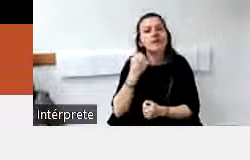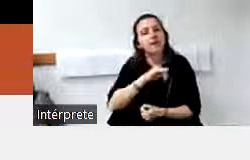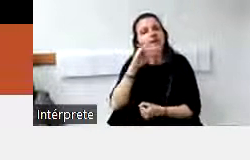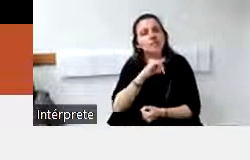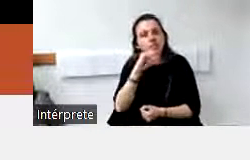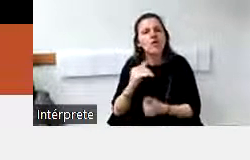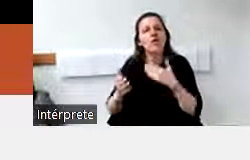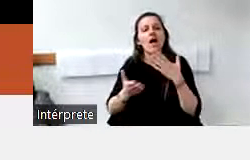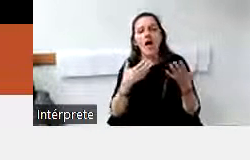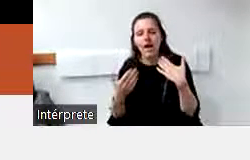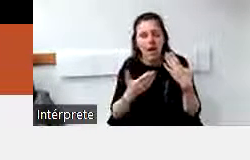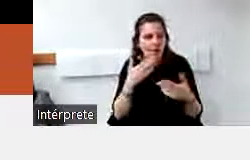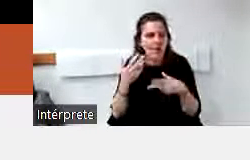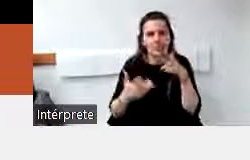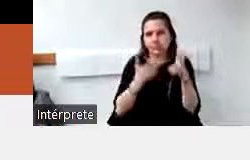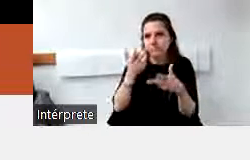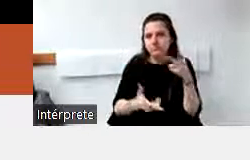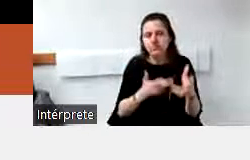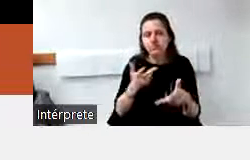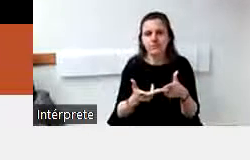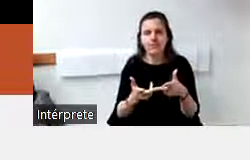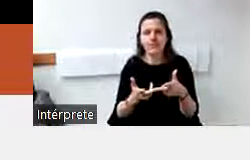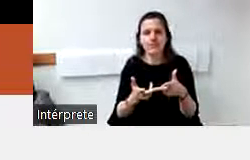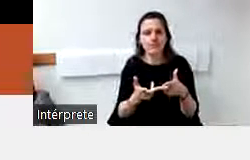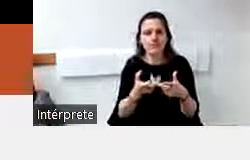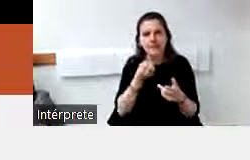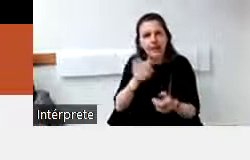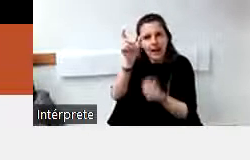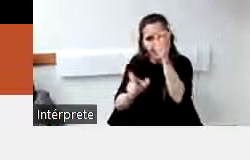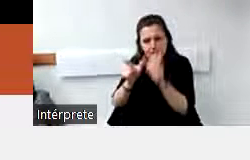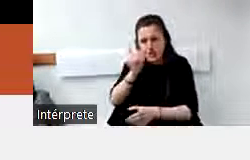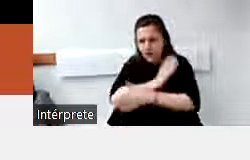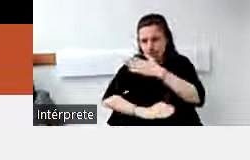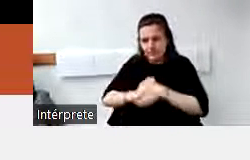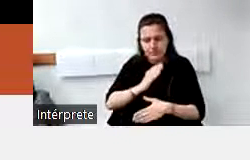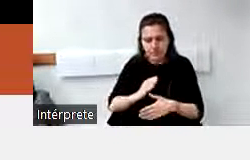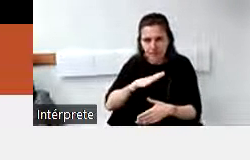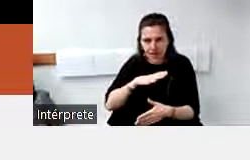las personas con discapacidad son seres desexualizados.